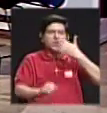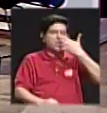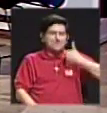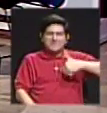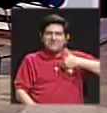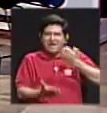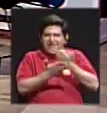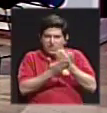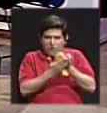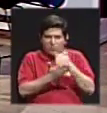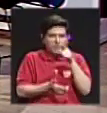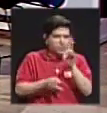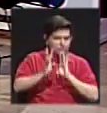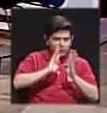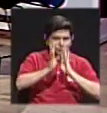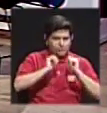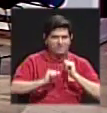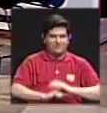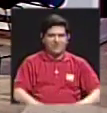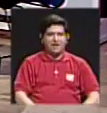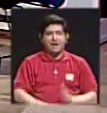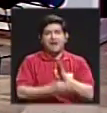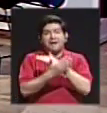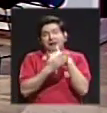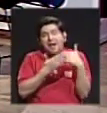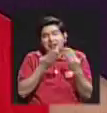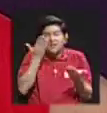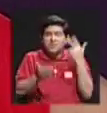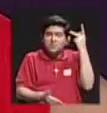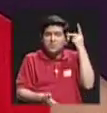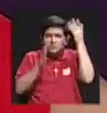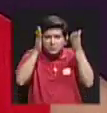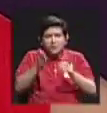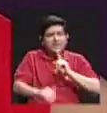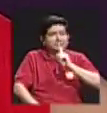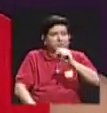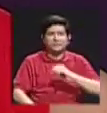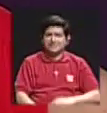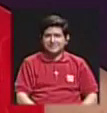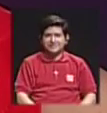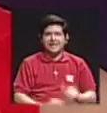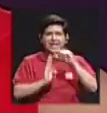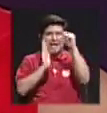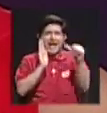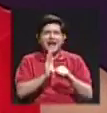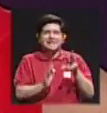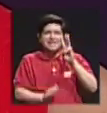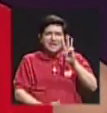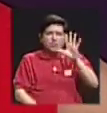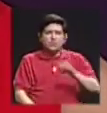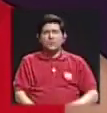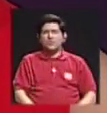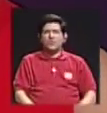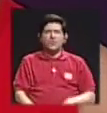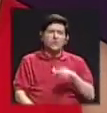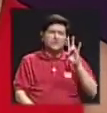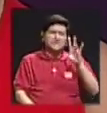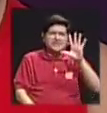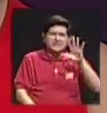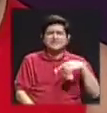privilegios económicos de los que usted habla, algunos políticos han dicho que el artículo 75 es un mero